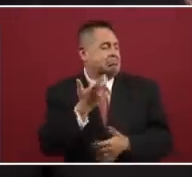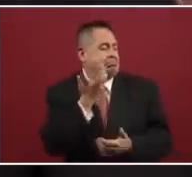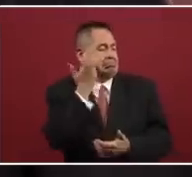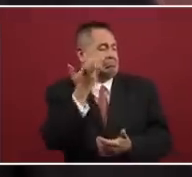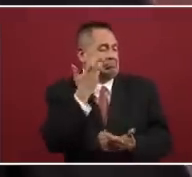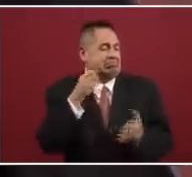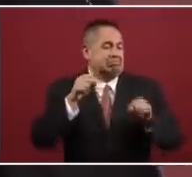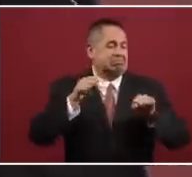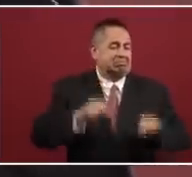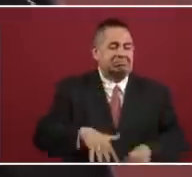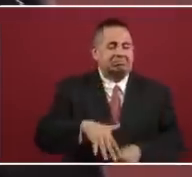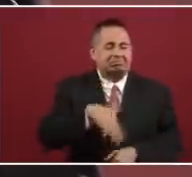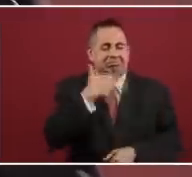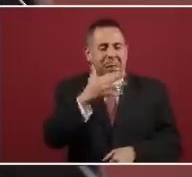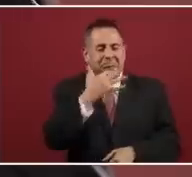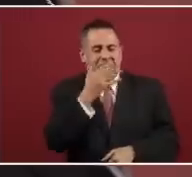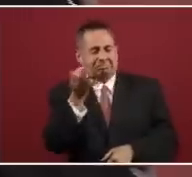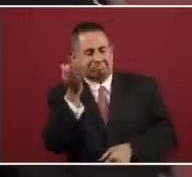prepotentes, fantoches,